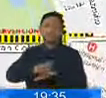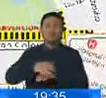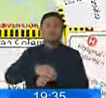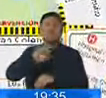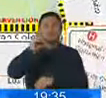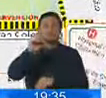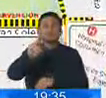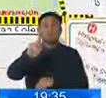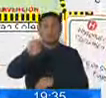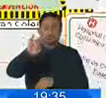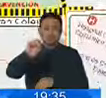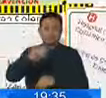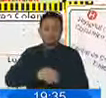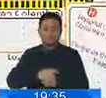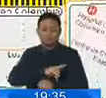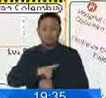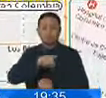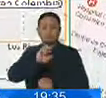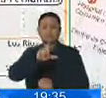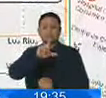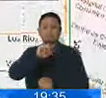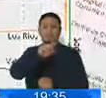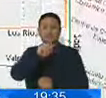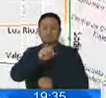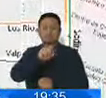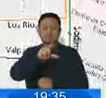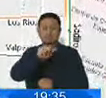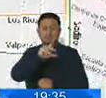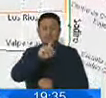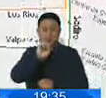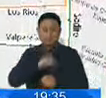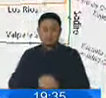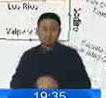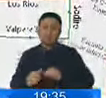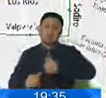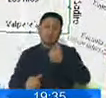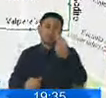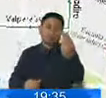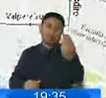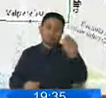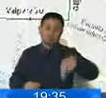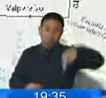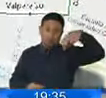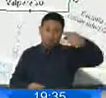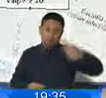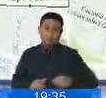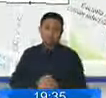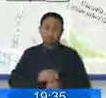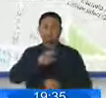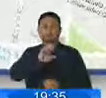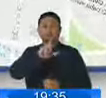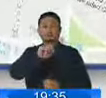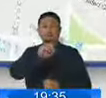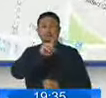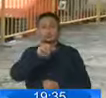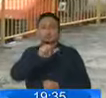y Espinosa y entre Elizalde y Espinosa. En el sentido sur-norte, los ríos entre Elizalde y